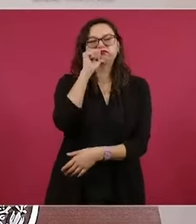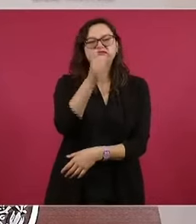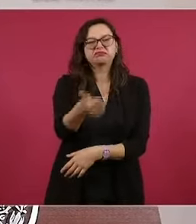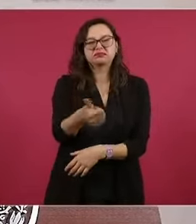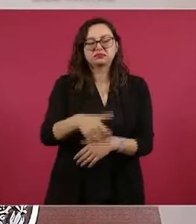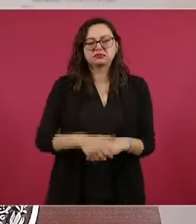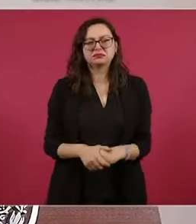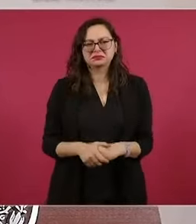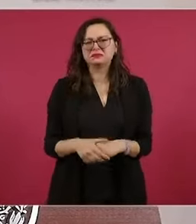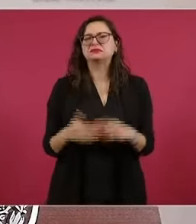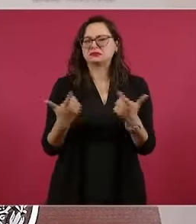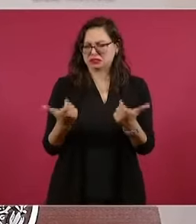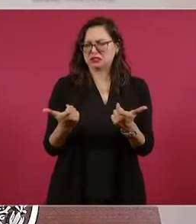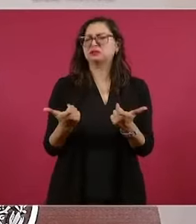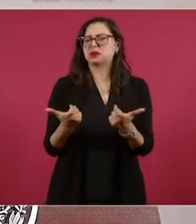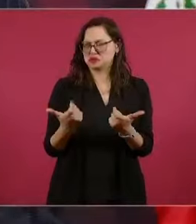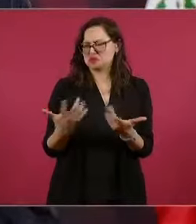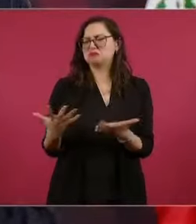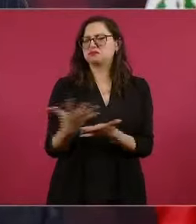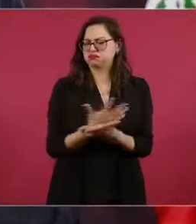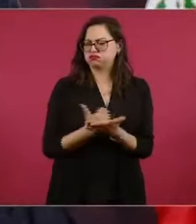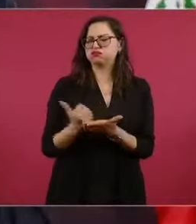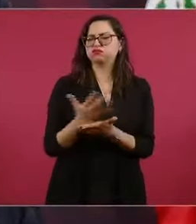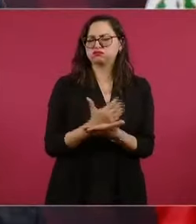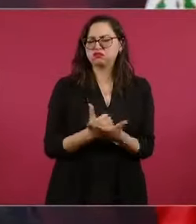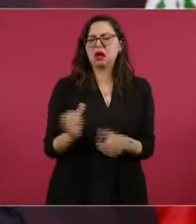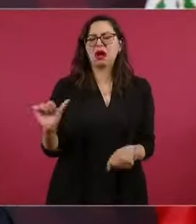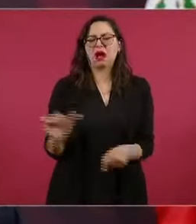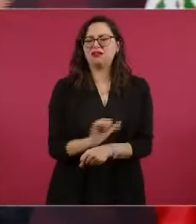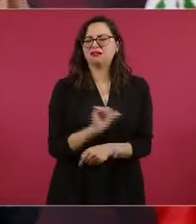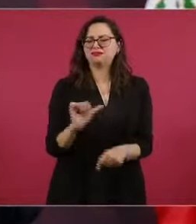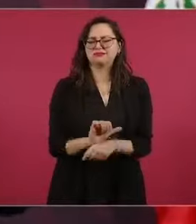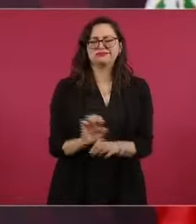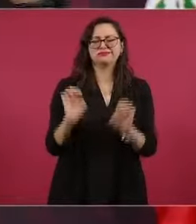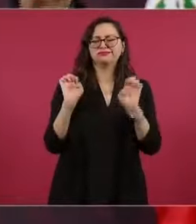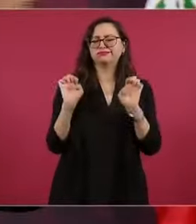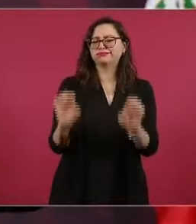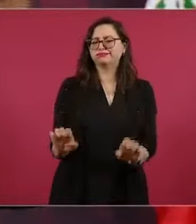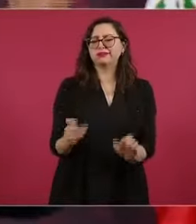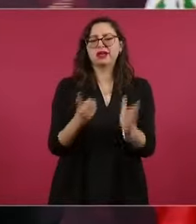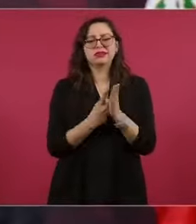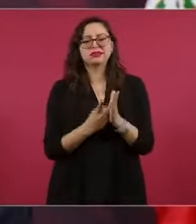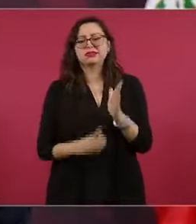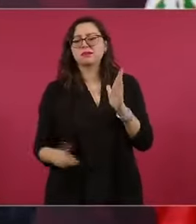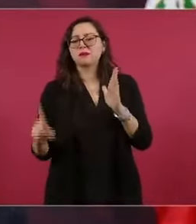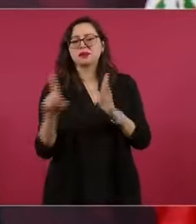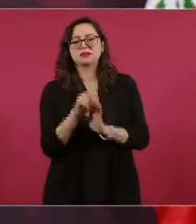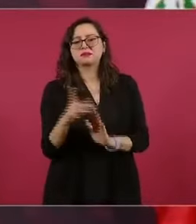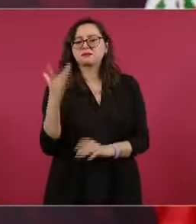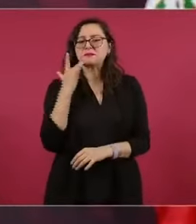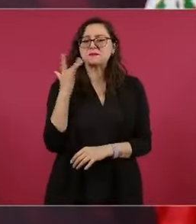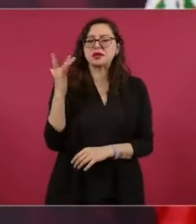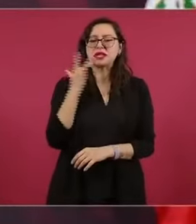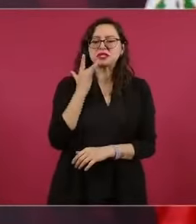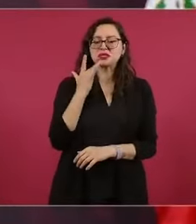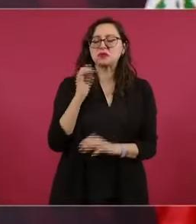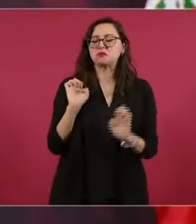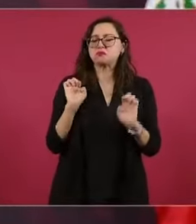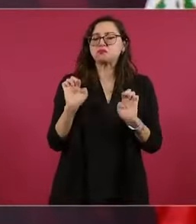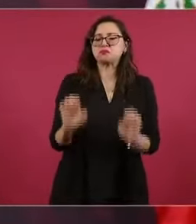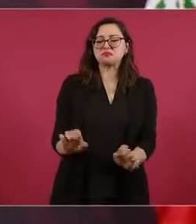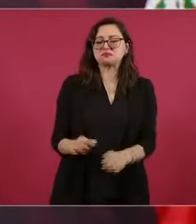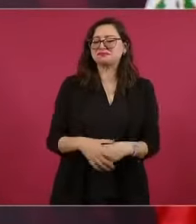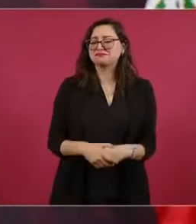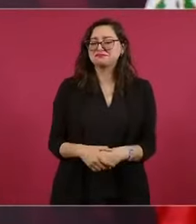pueden ganar mucho dinero y tener carros últimos modelos, departamentos de lujo,